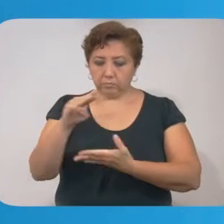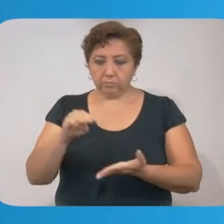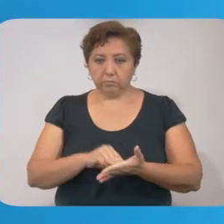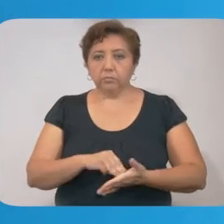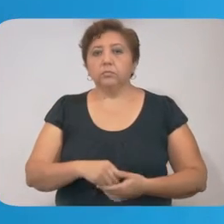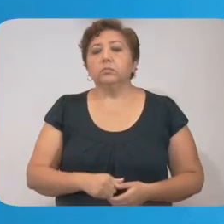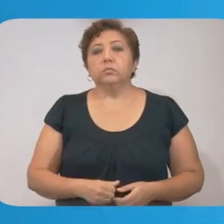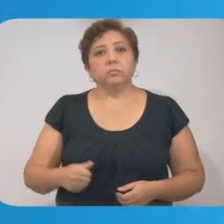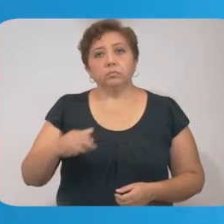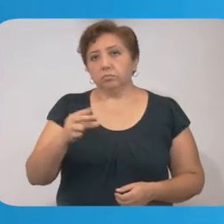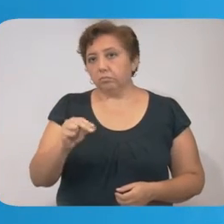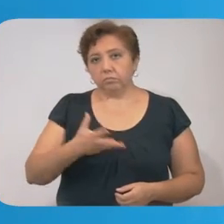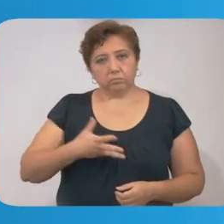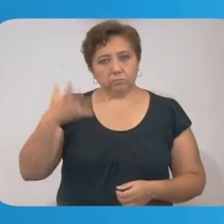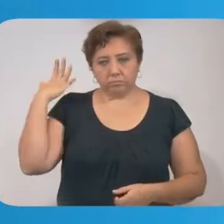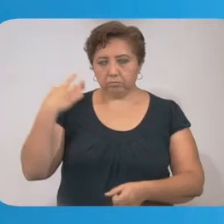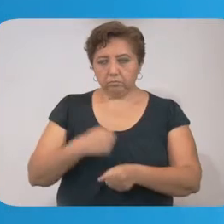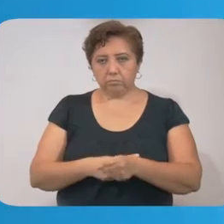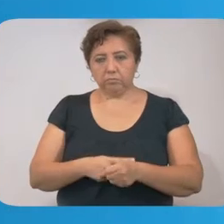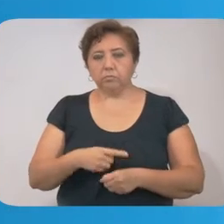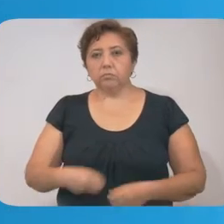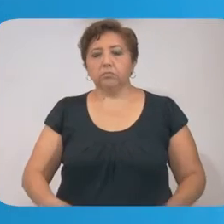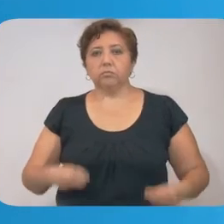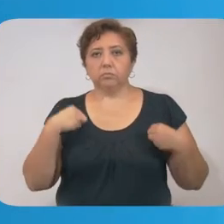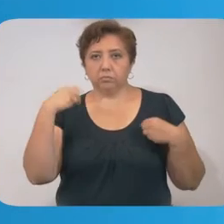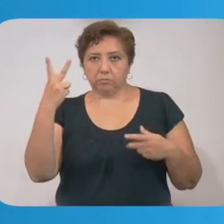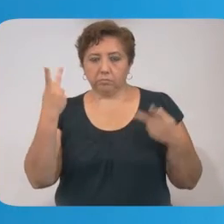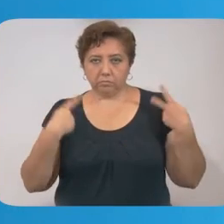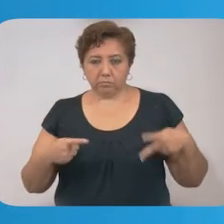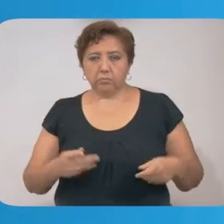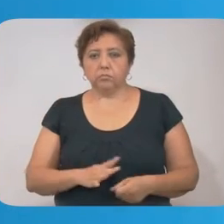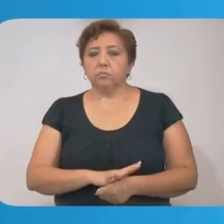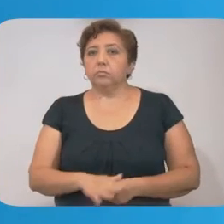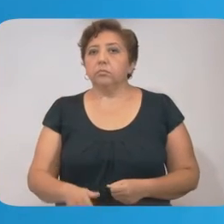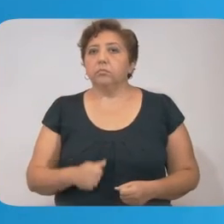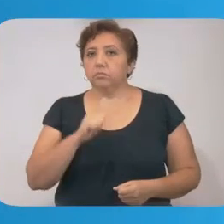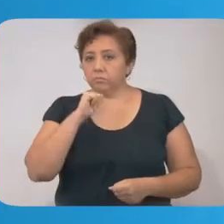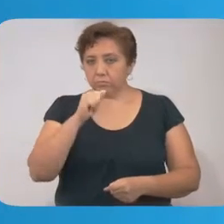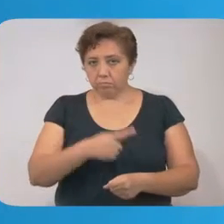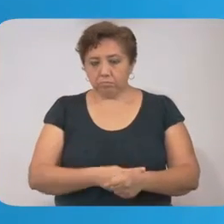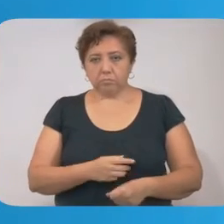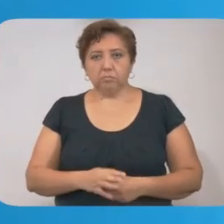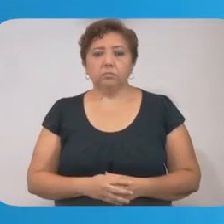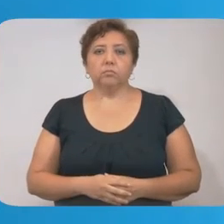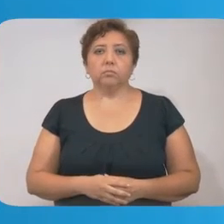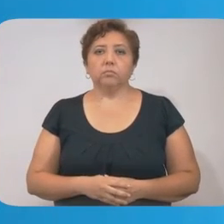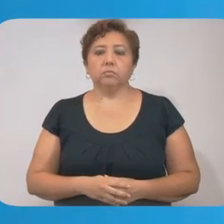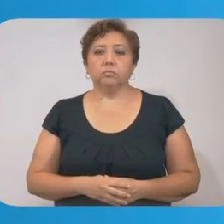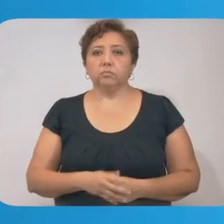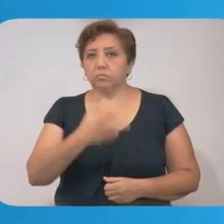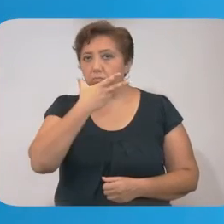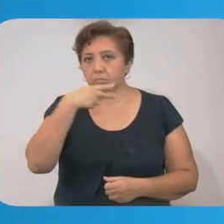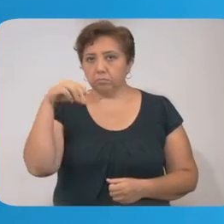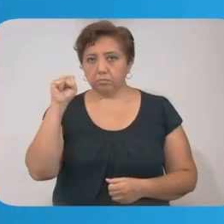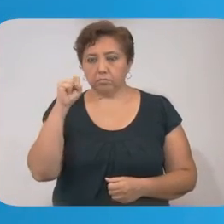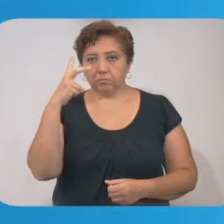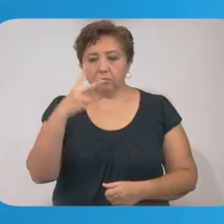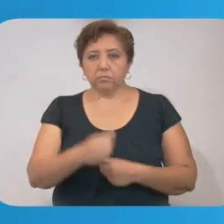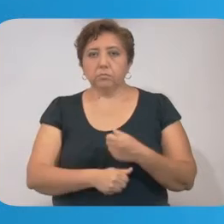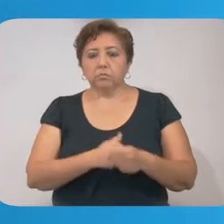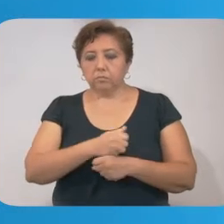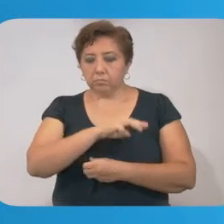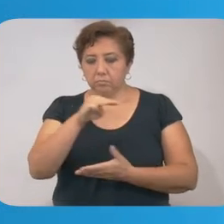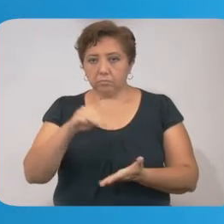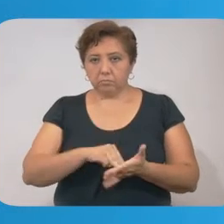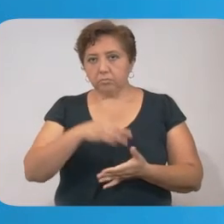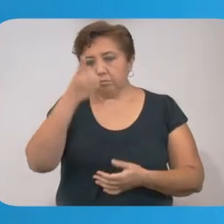médicos, convivía con dos contactos, los cuales se reportan asintomáticos. Hombre de 62 años de Mérida con diabetes, vivía con